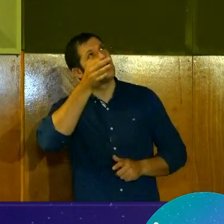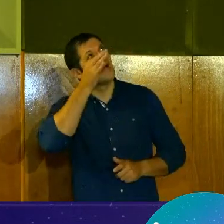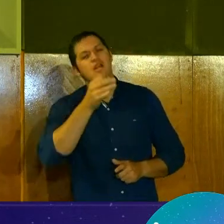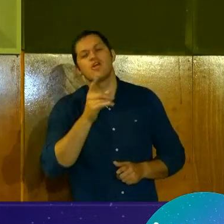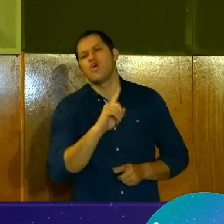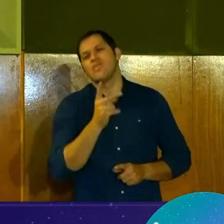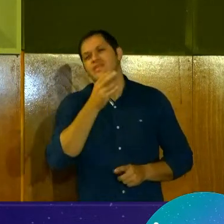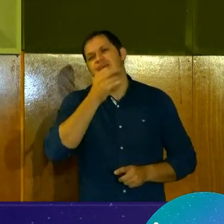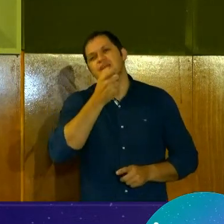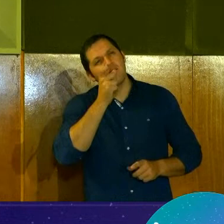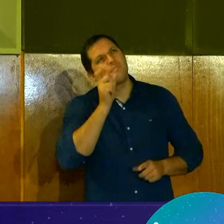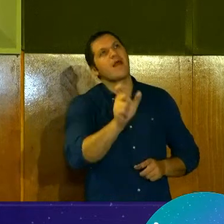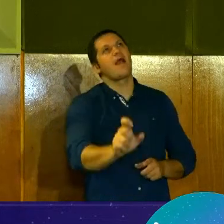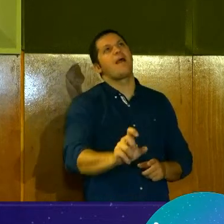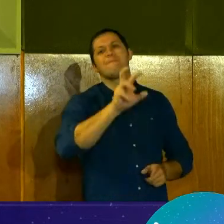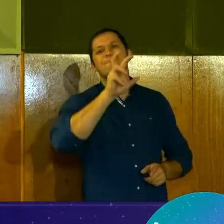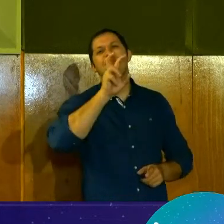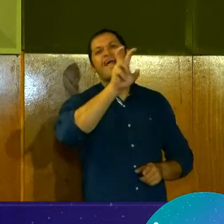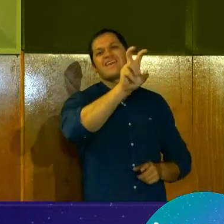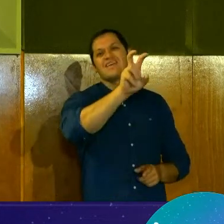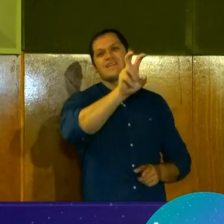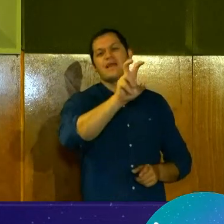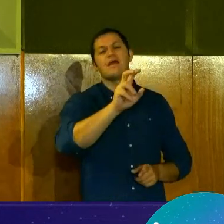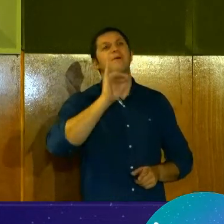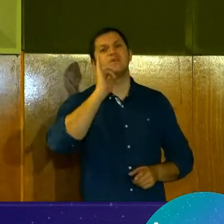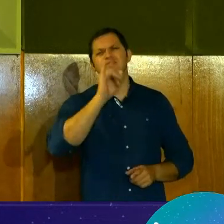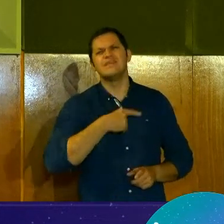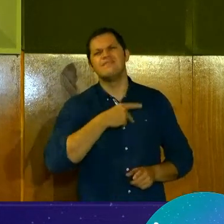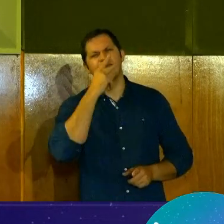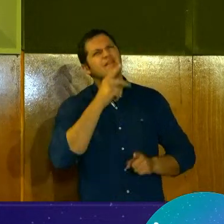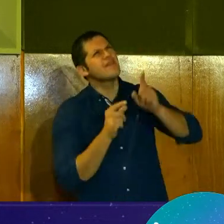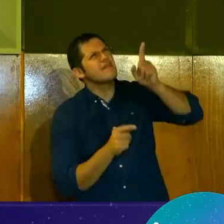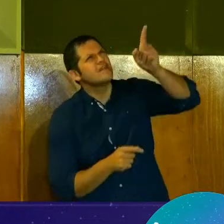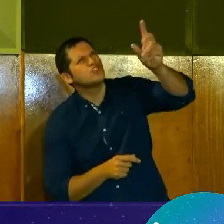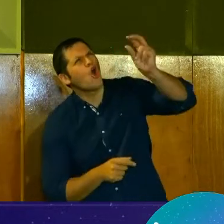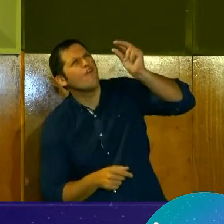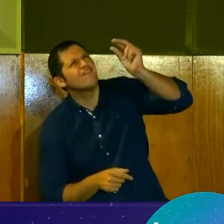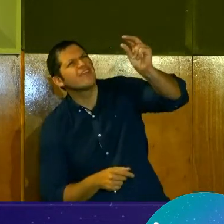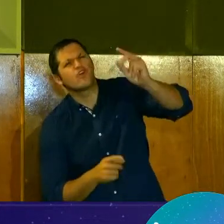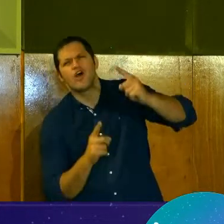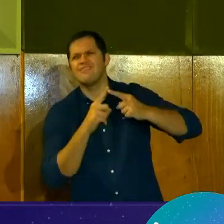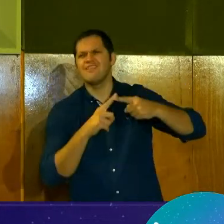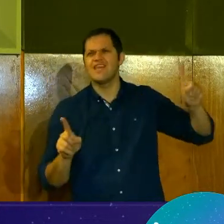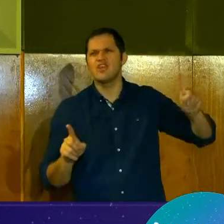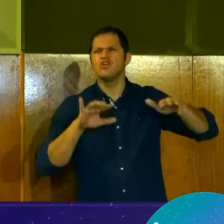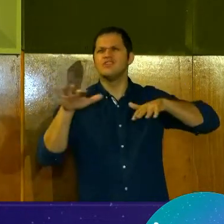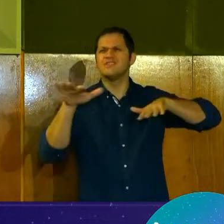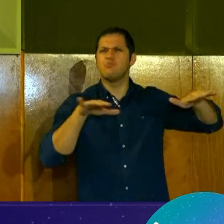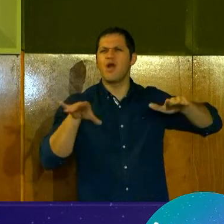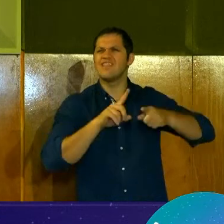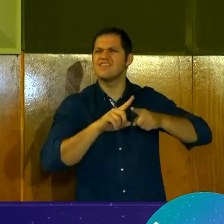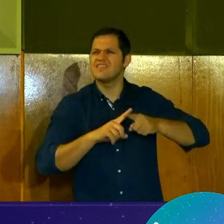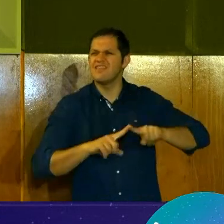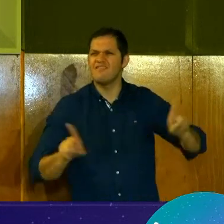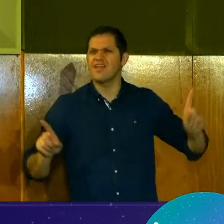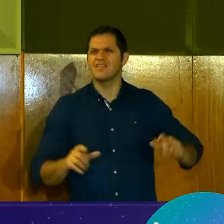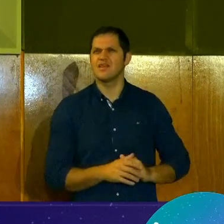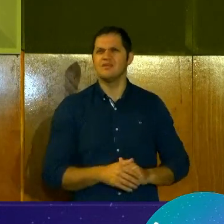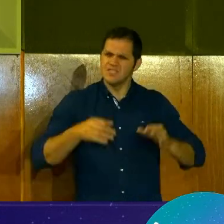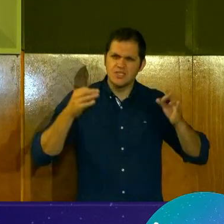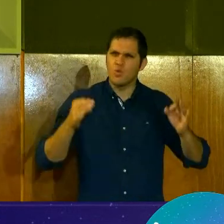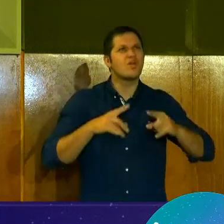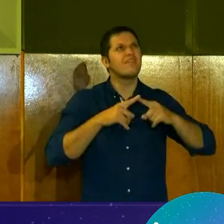entonces en el fondo eran que eran capaces de ver que eran tipos de objetos distintos eso no quiere decir que hayan entendido